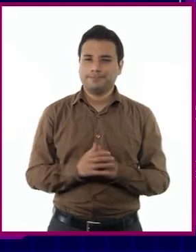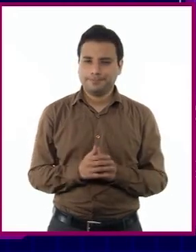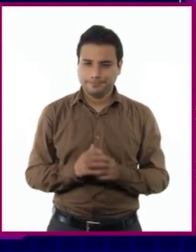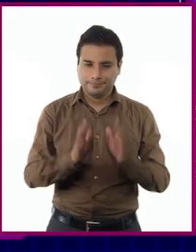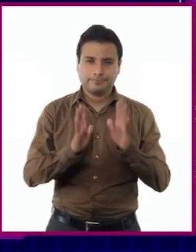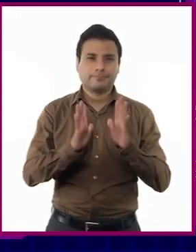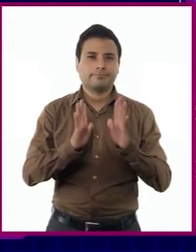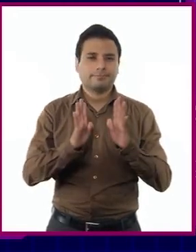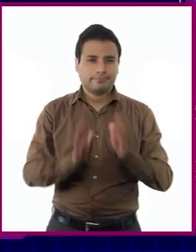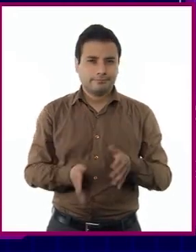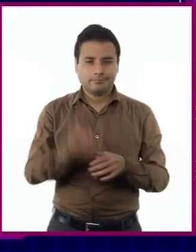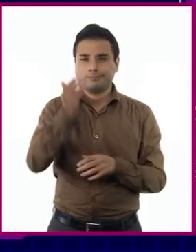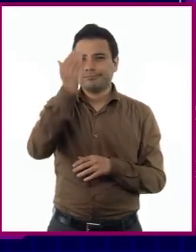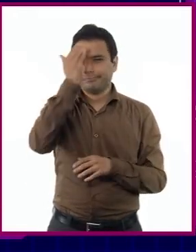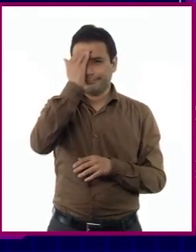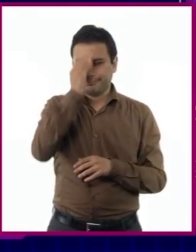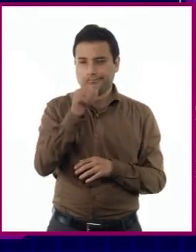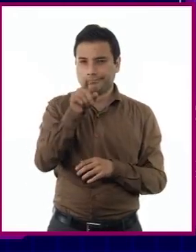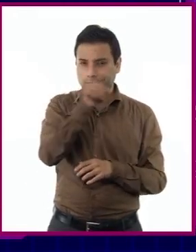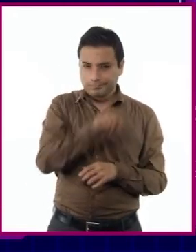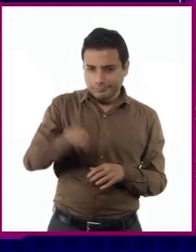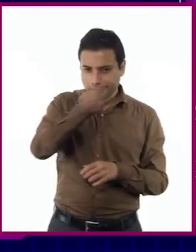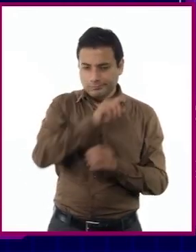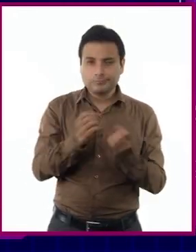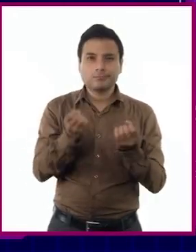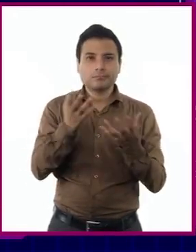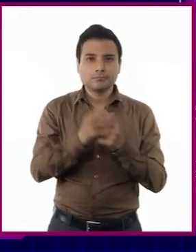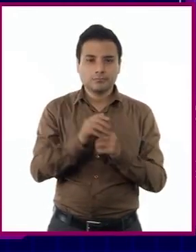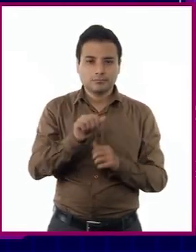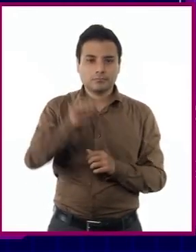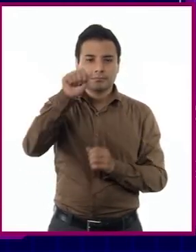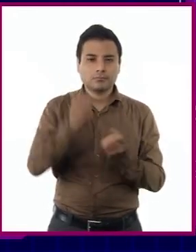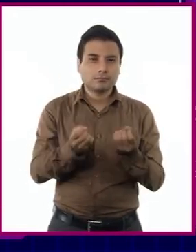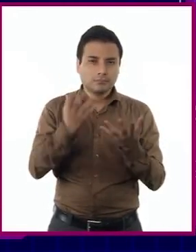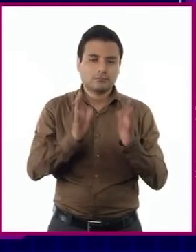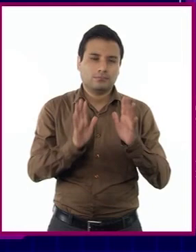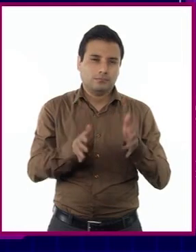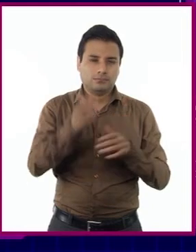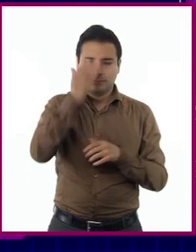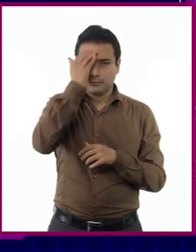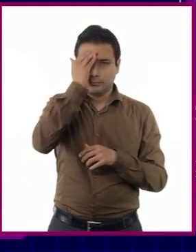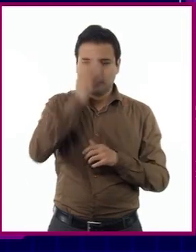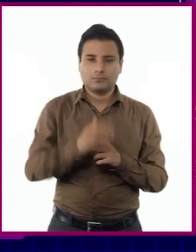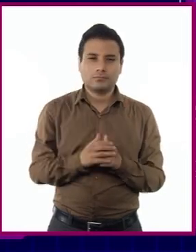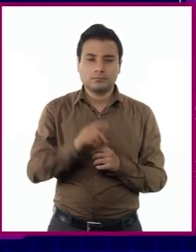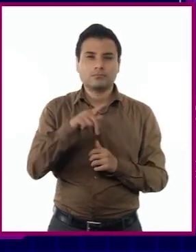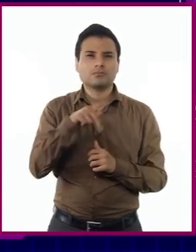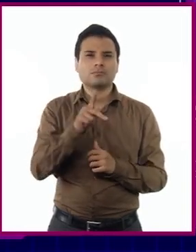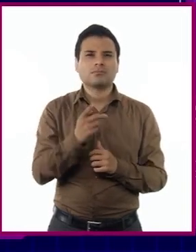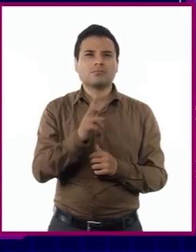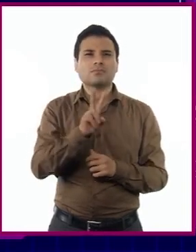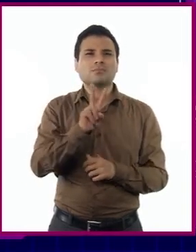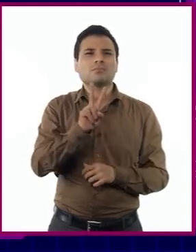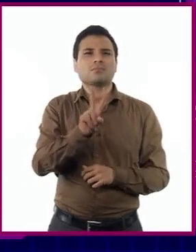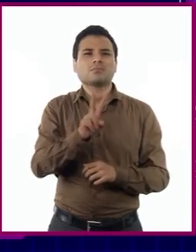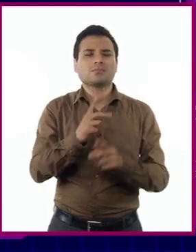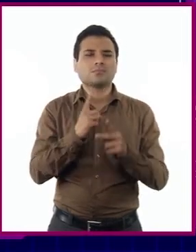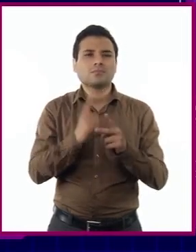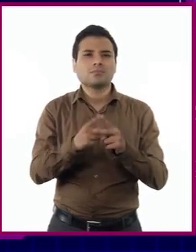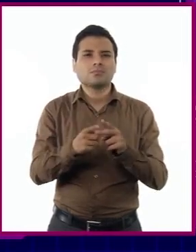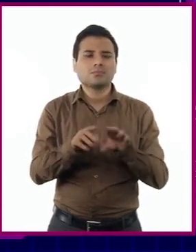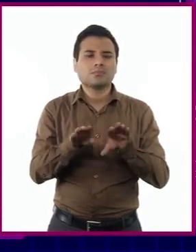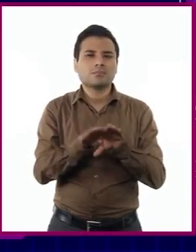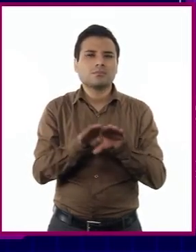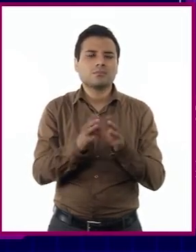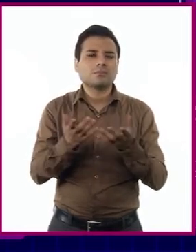medida de la circunferencia y la medida de la altura pero la fórmula del volumen del cilindro que